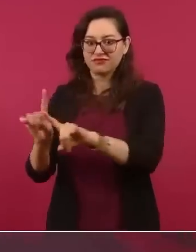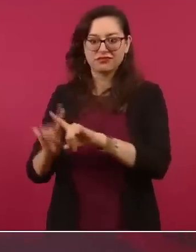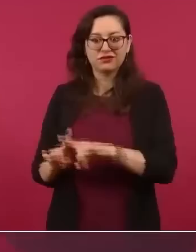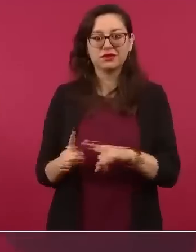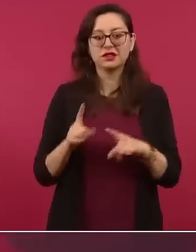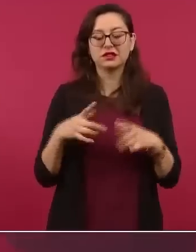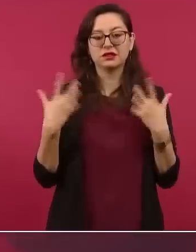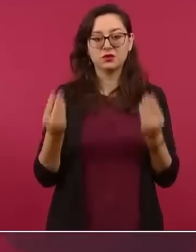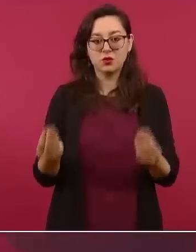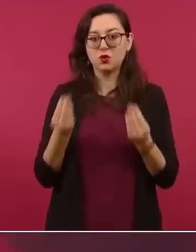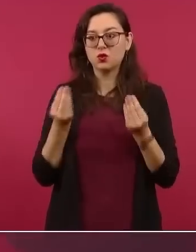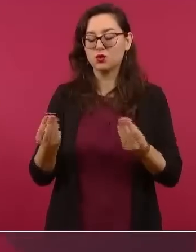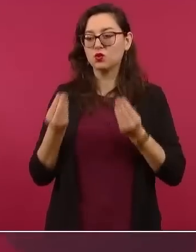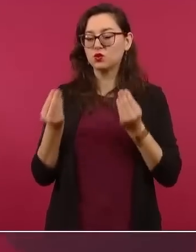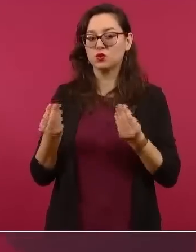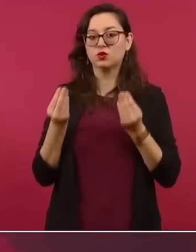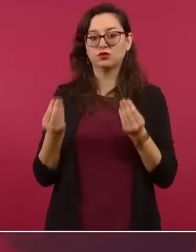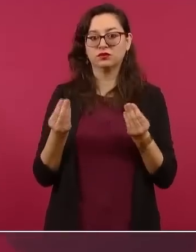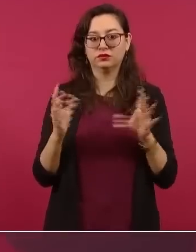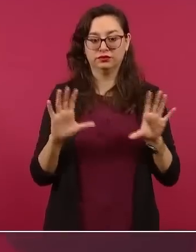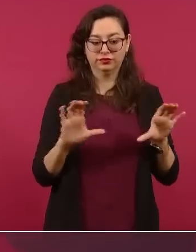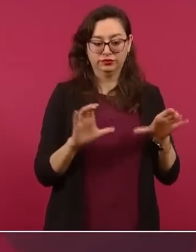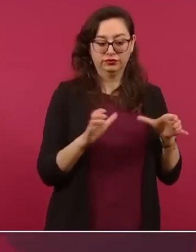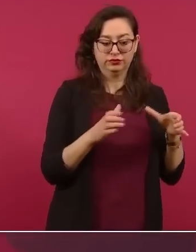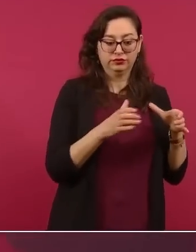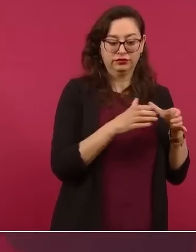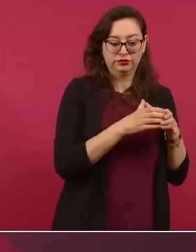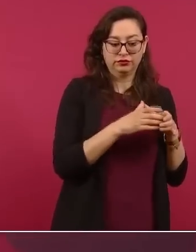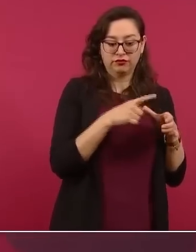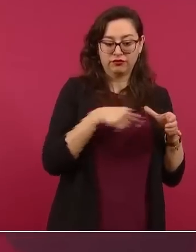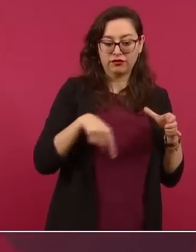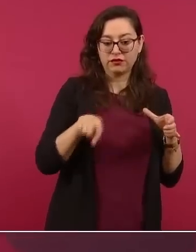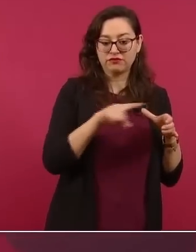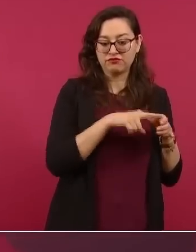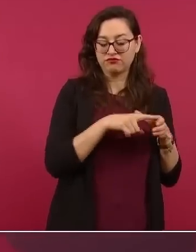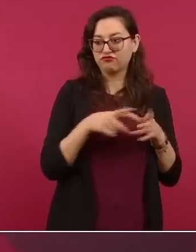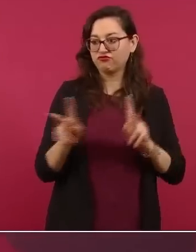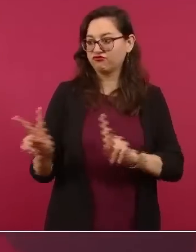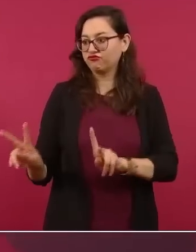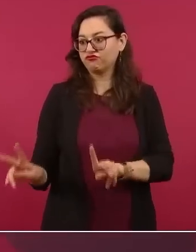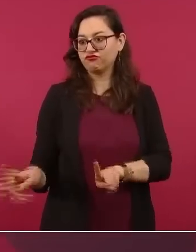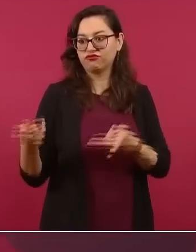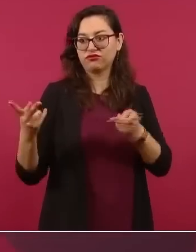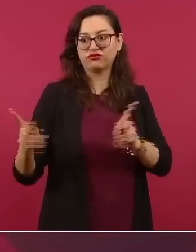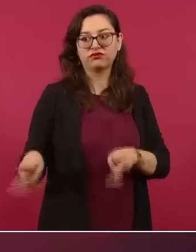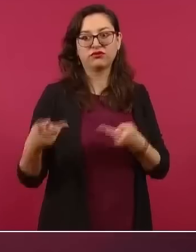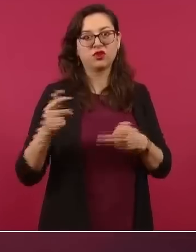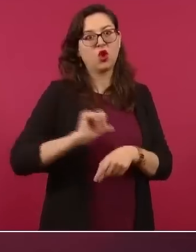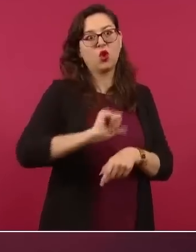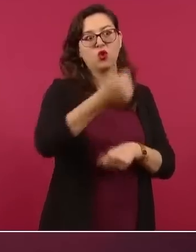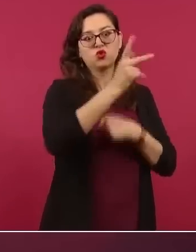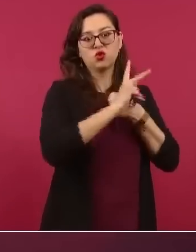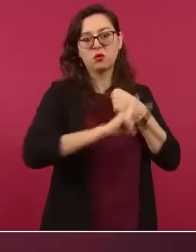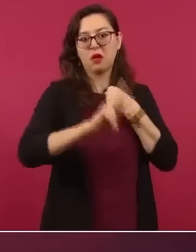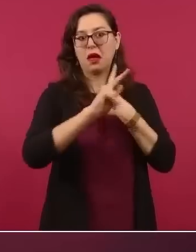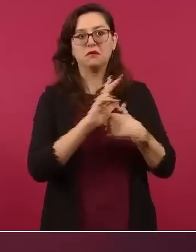muy ambicionados por las grandes empresas transnacionales